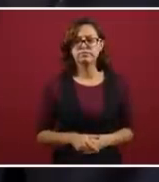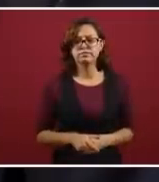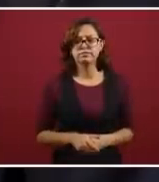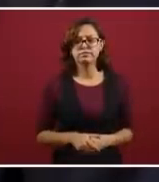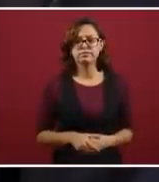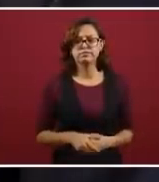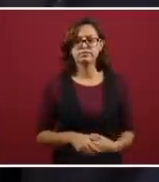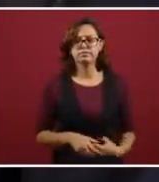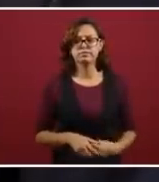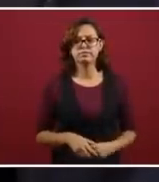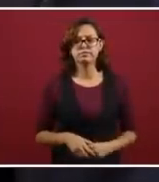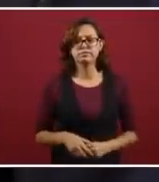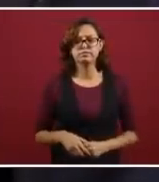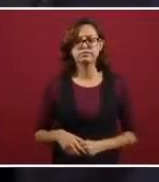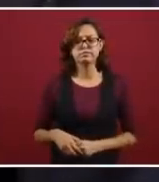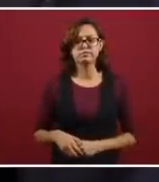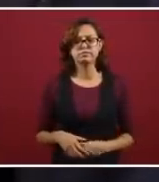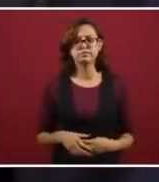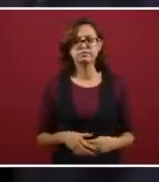Ese